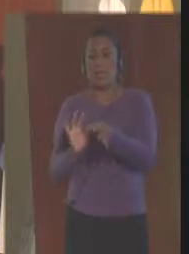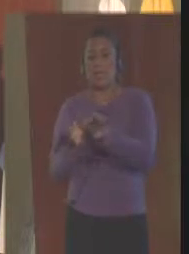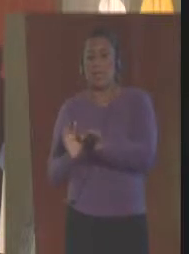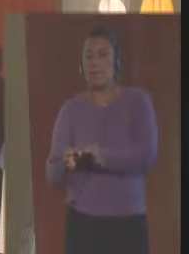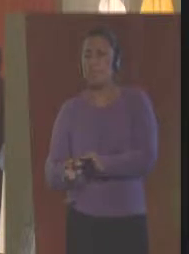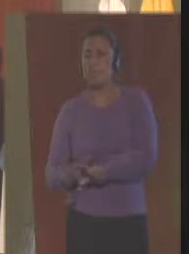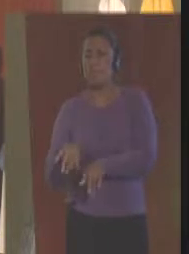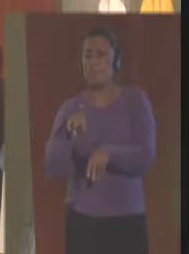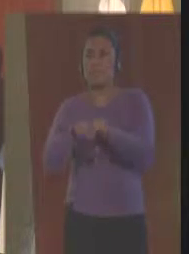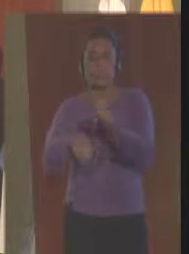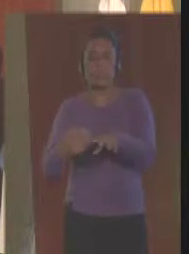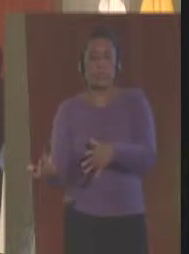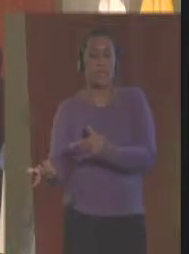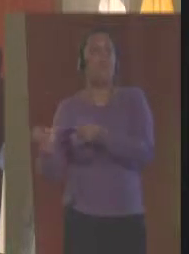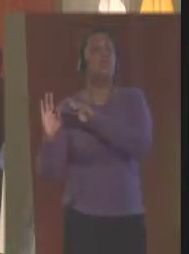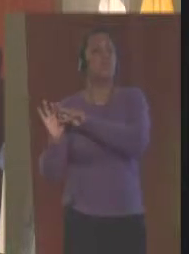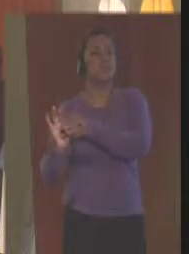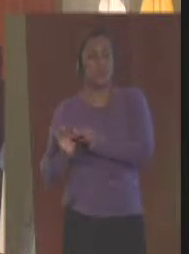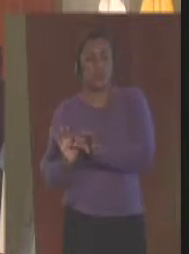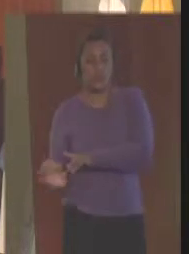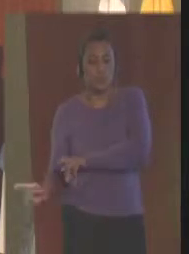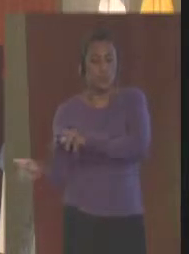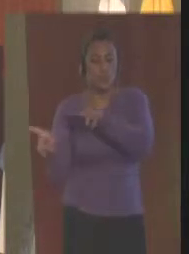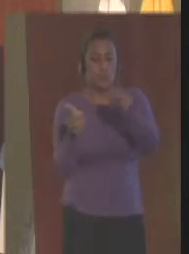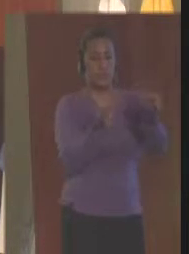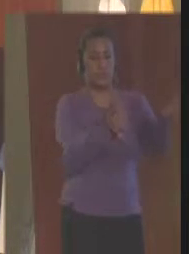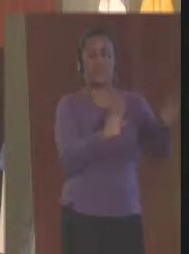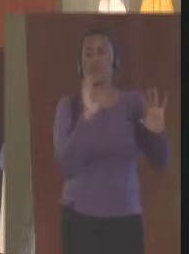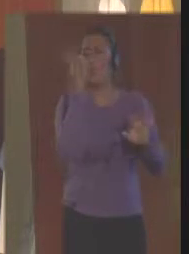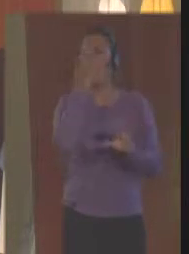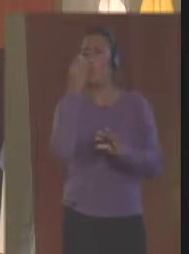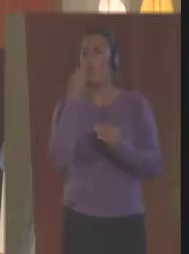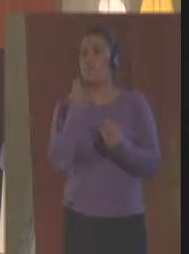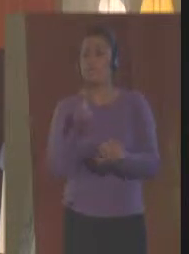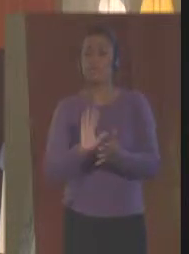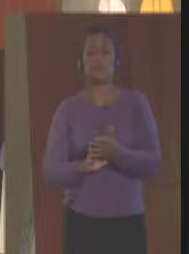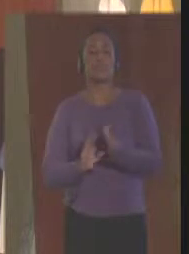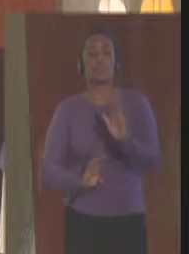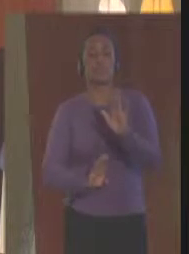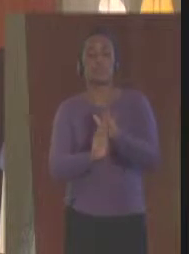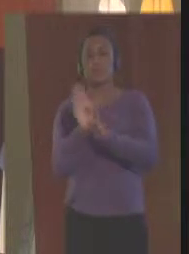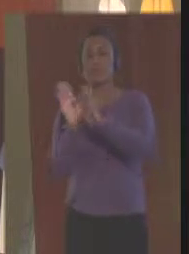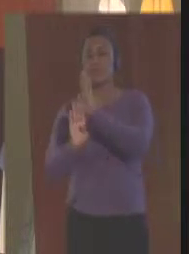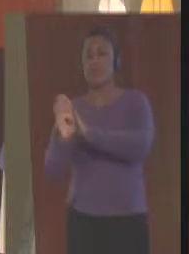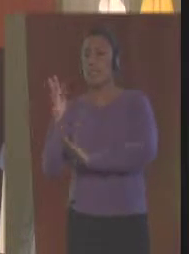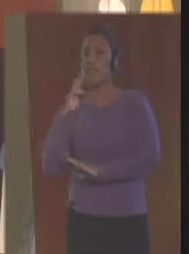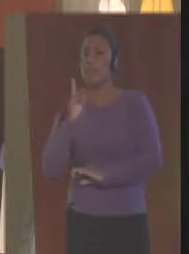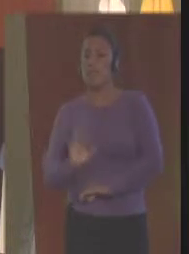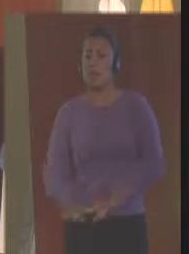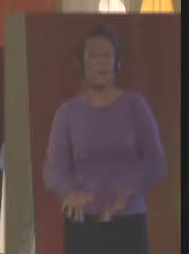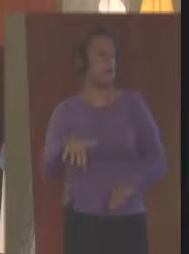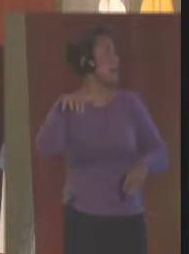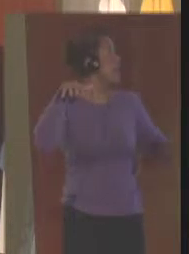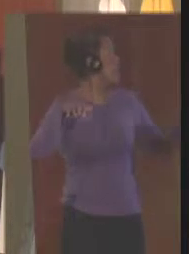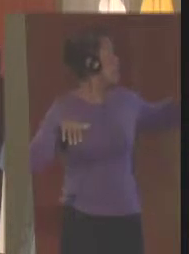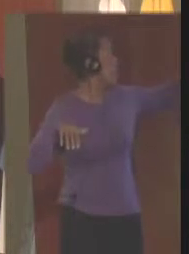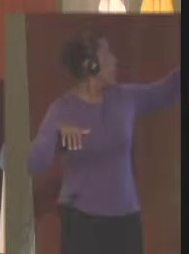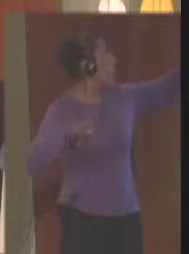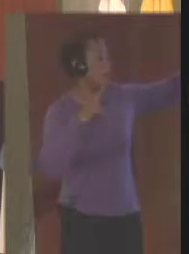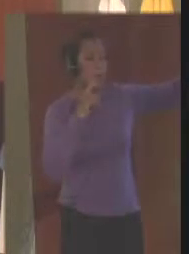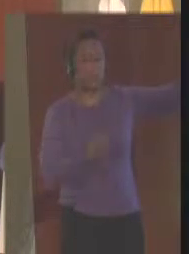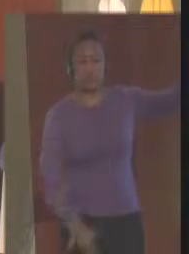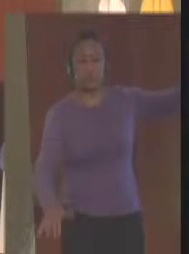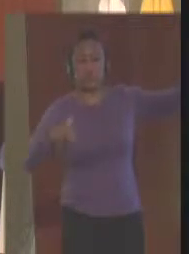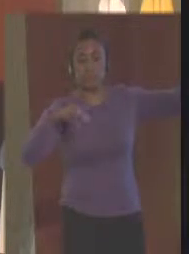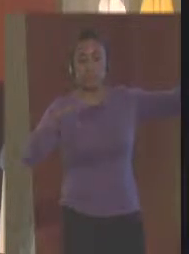roto, pero ya más como un monumento de la ciudad de Cuenca, y fue producto del crecimiento del río Tomebamba el que este puente colapsó en algún